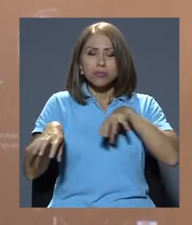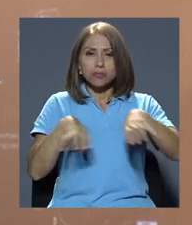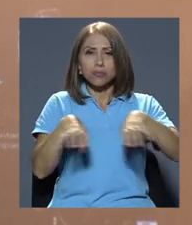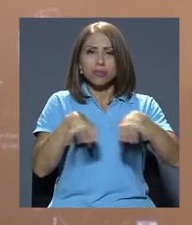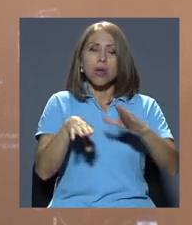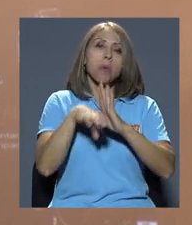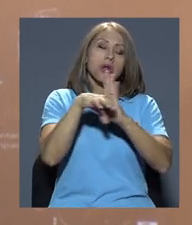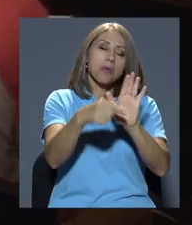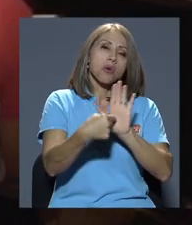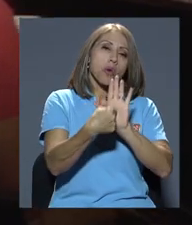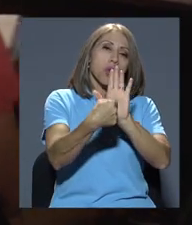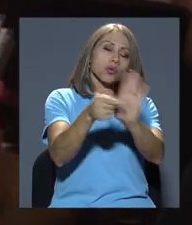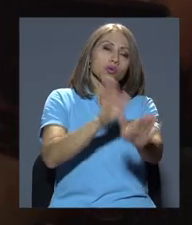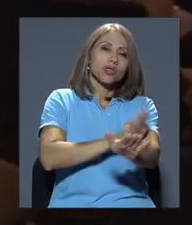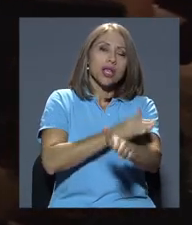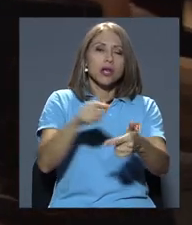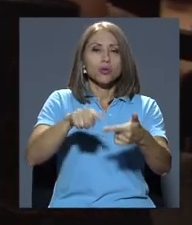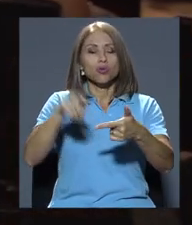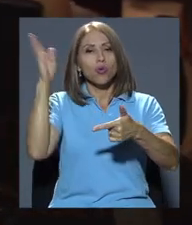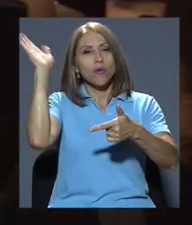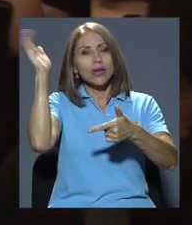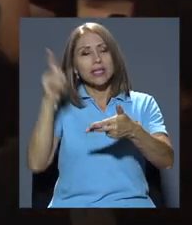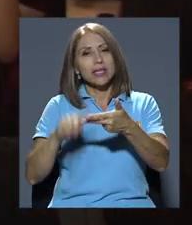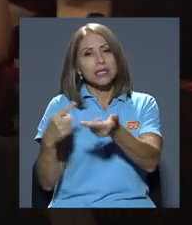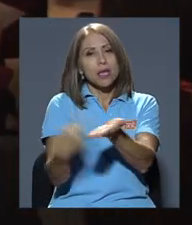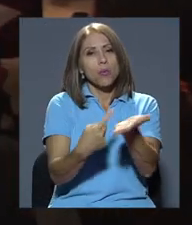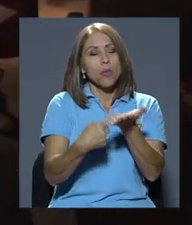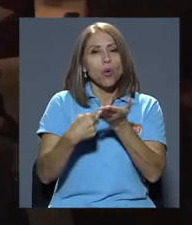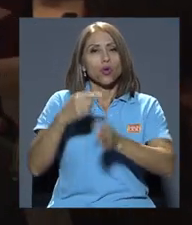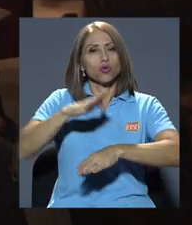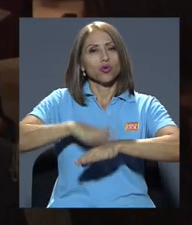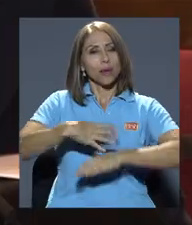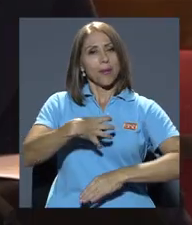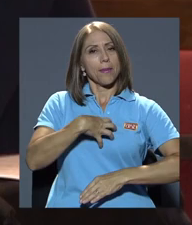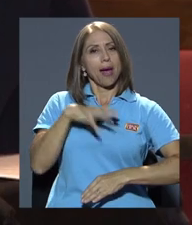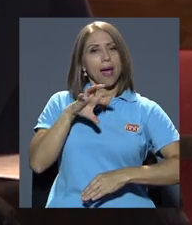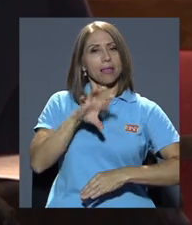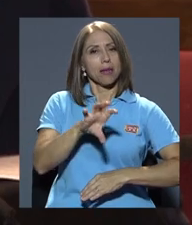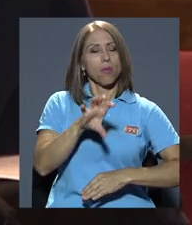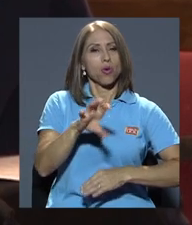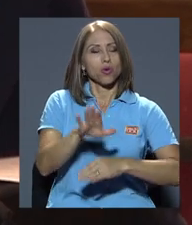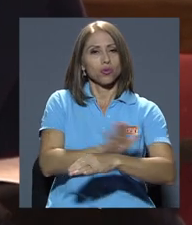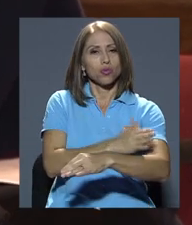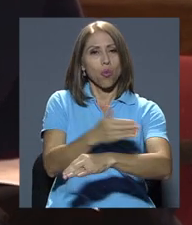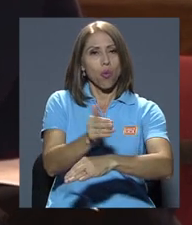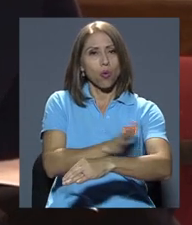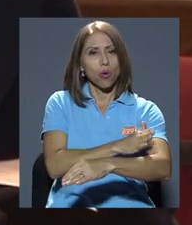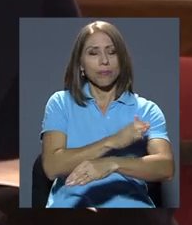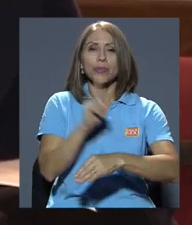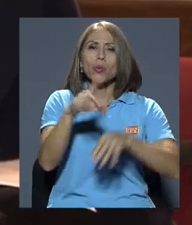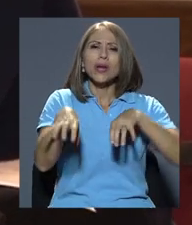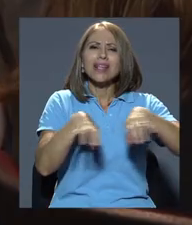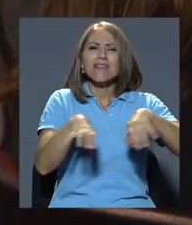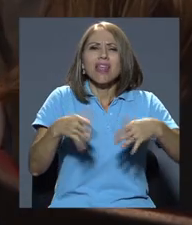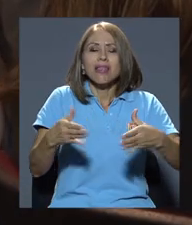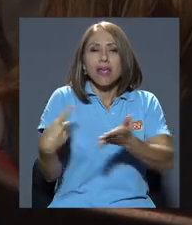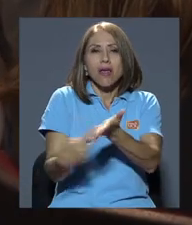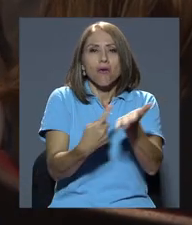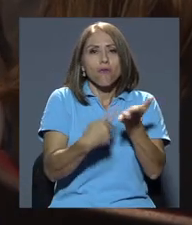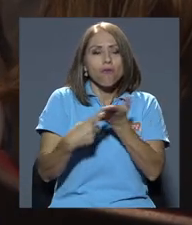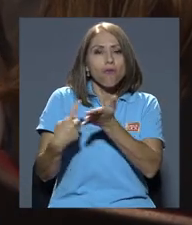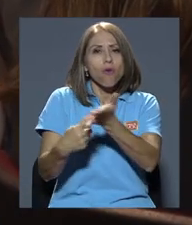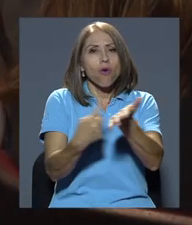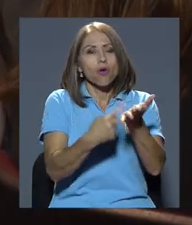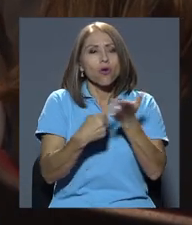como conciertos, conferencias y foros en torno al patrimonio sonoro. Una de las actividades fue el foro La Obra como